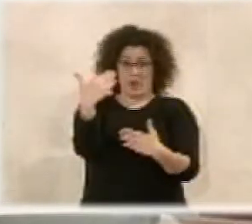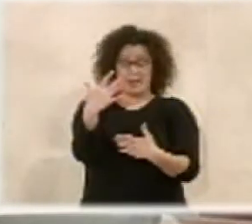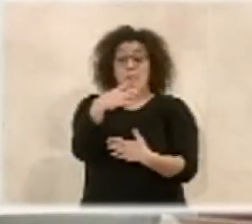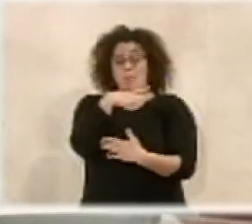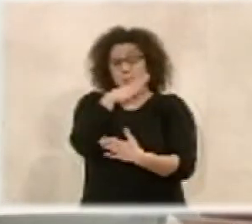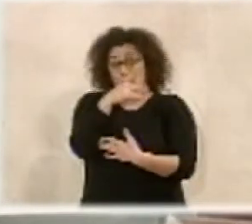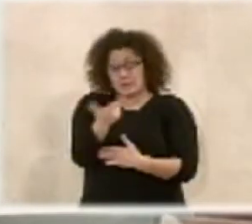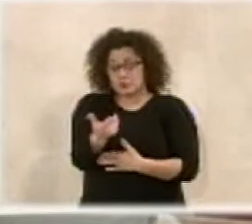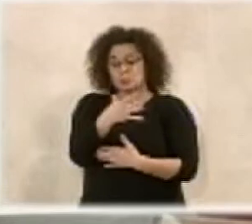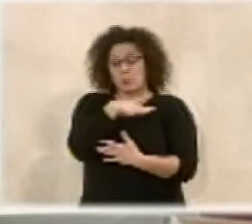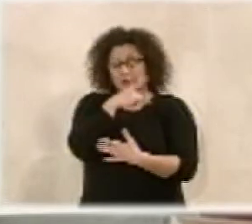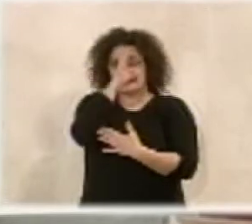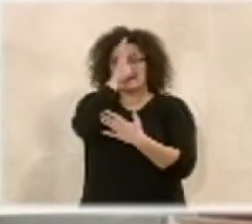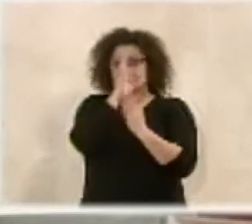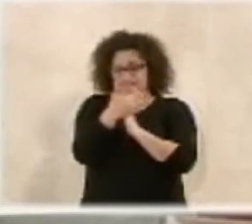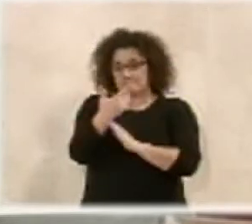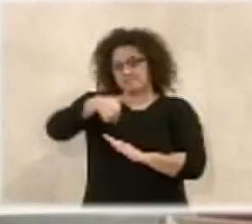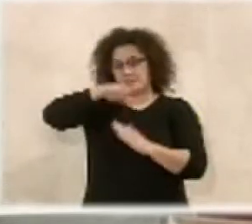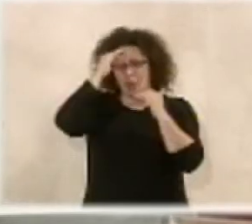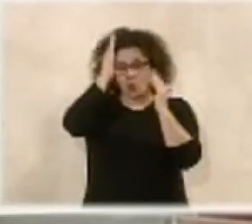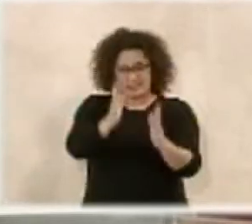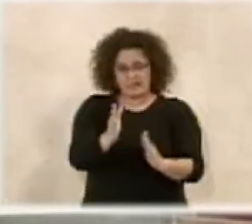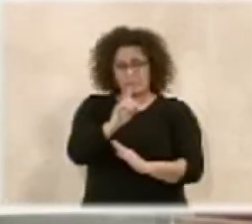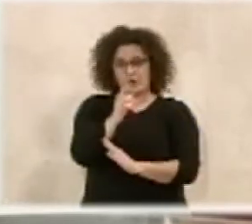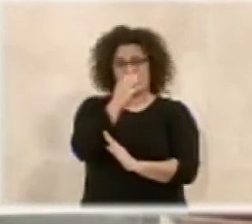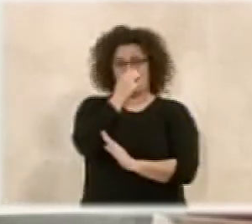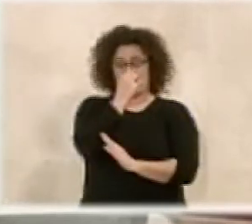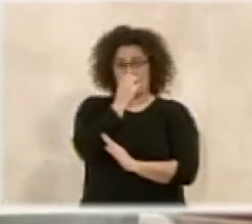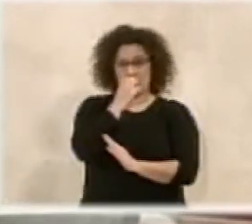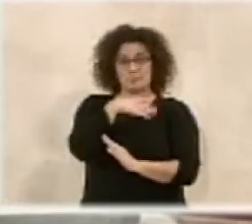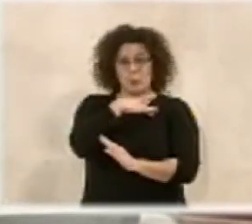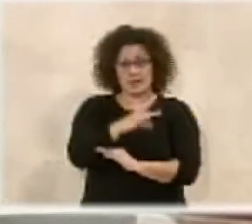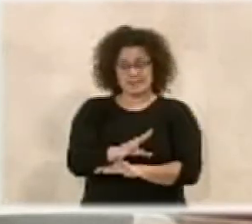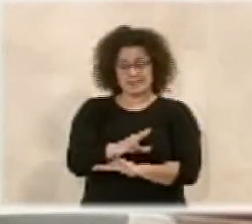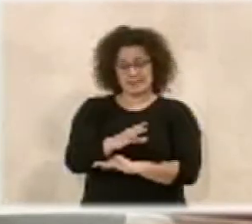eso no estemos atentos, no están tan atentos